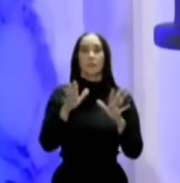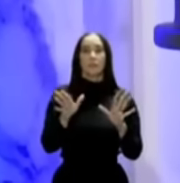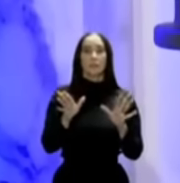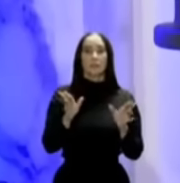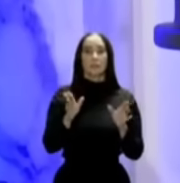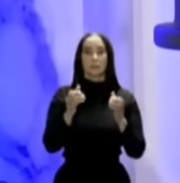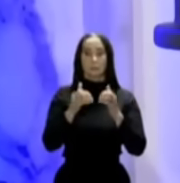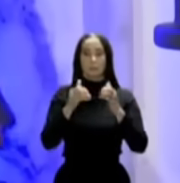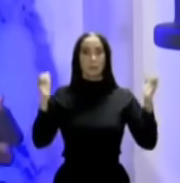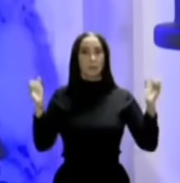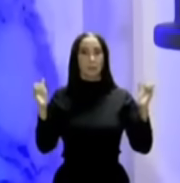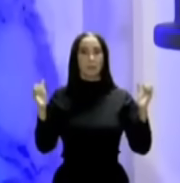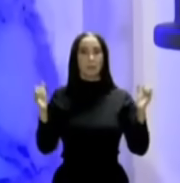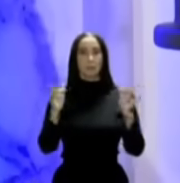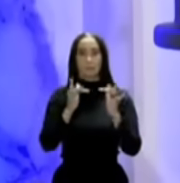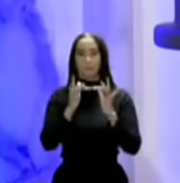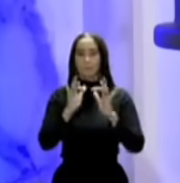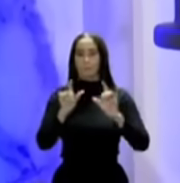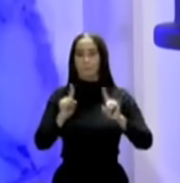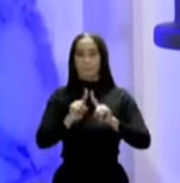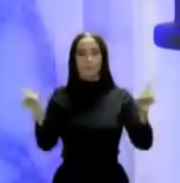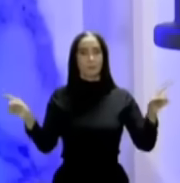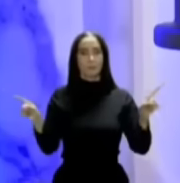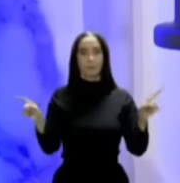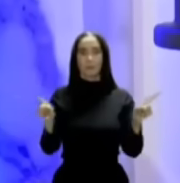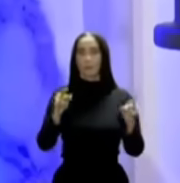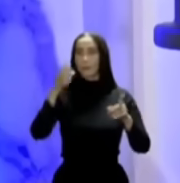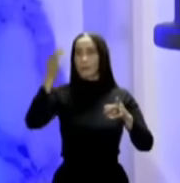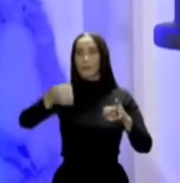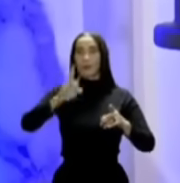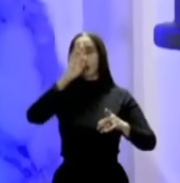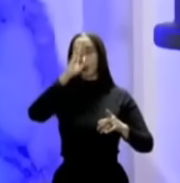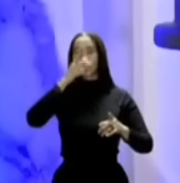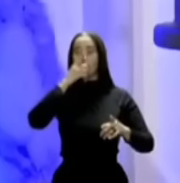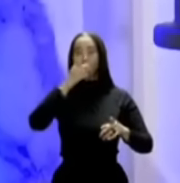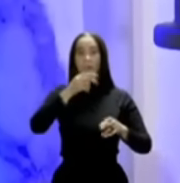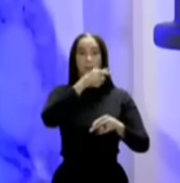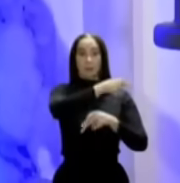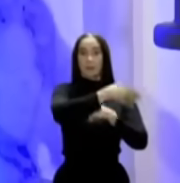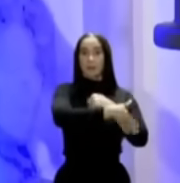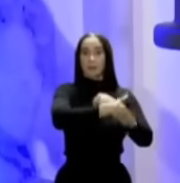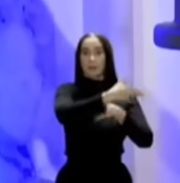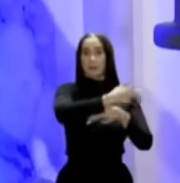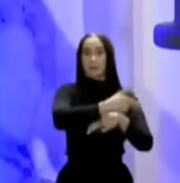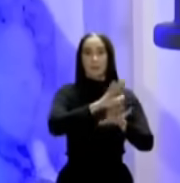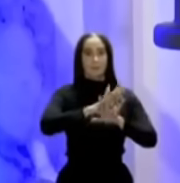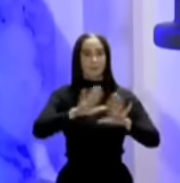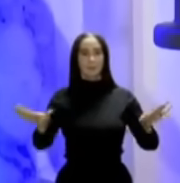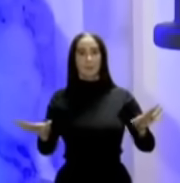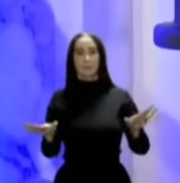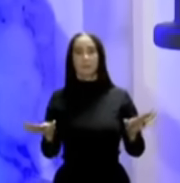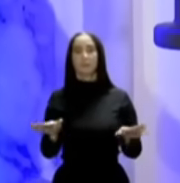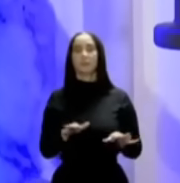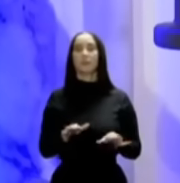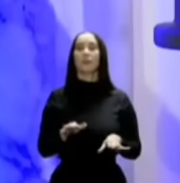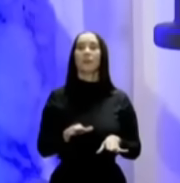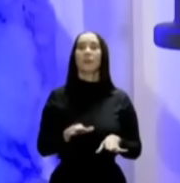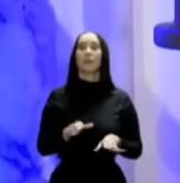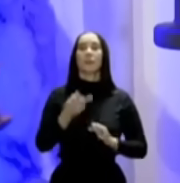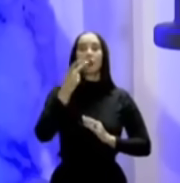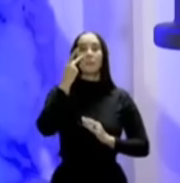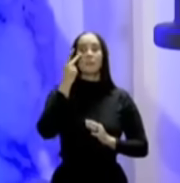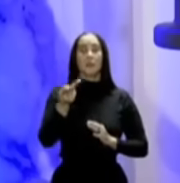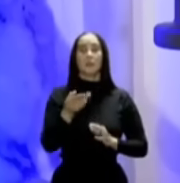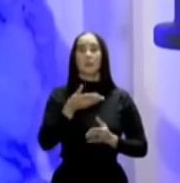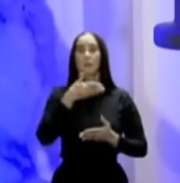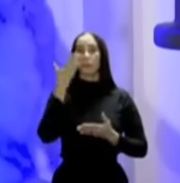ruptura definitiva de las relaciones bilaterales entre República Dominicana y esa nación, y sobre todo tomando en cuenta de que no ha